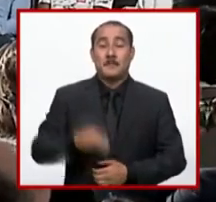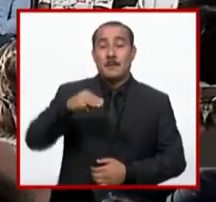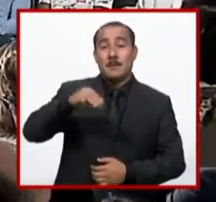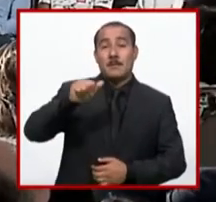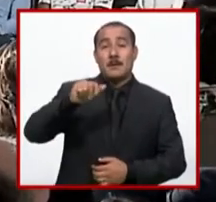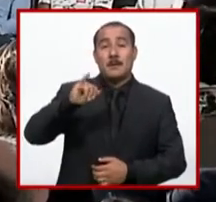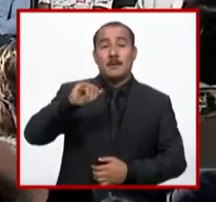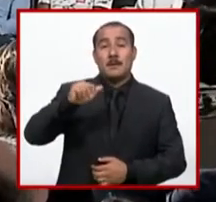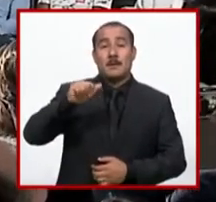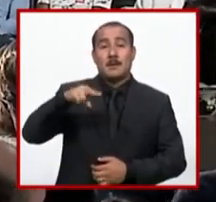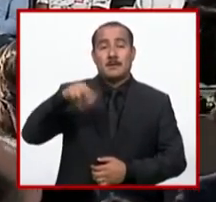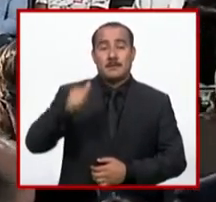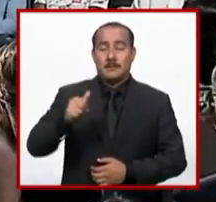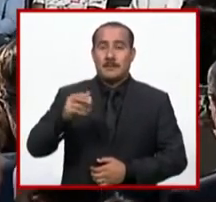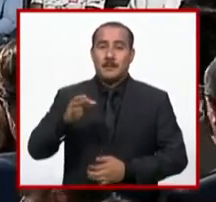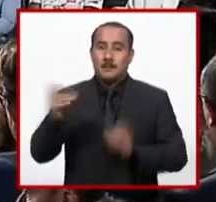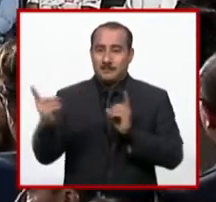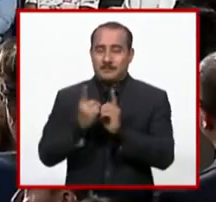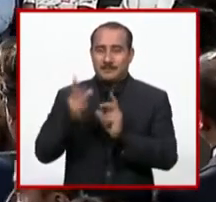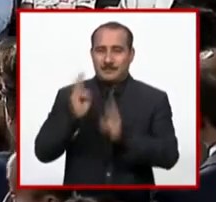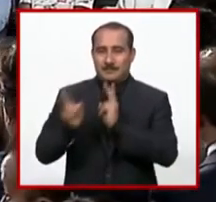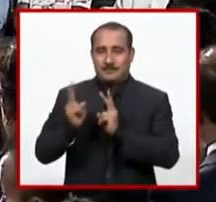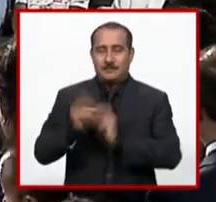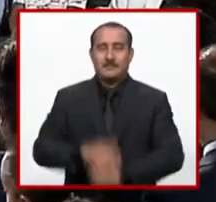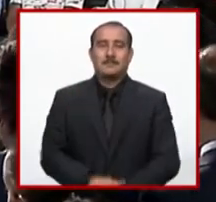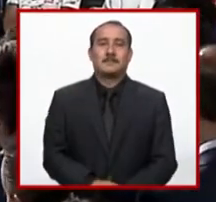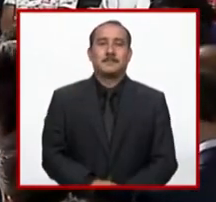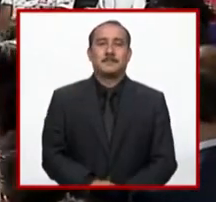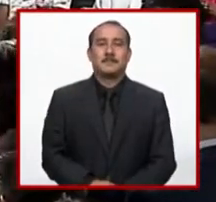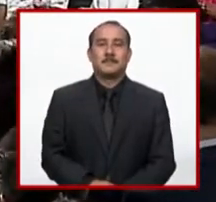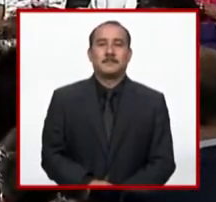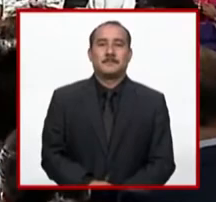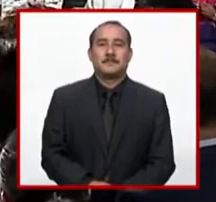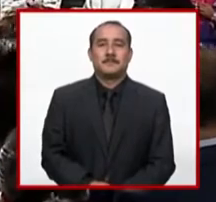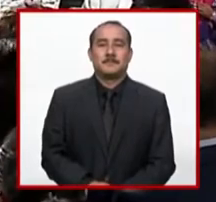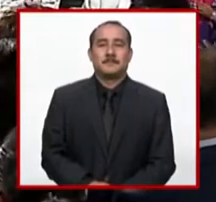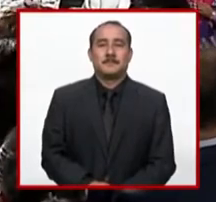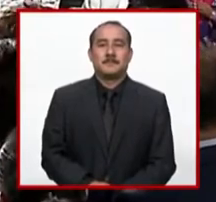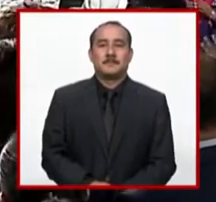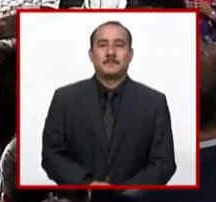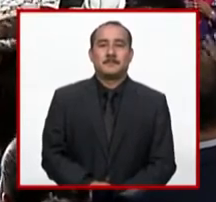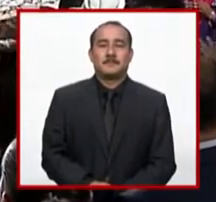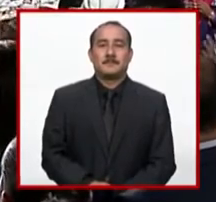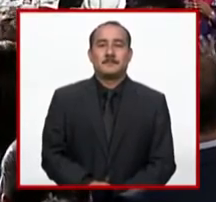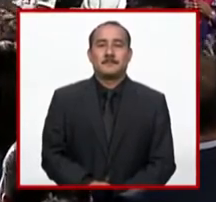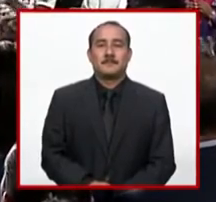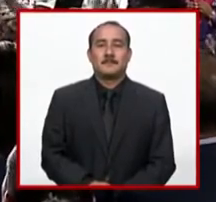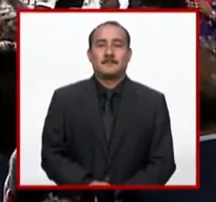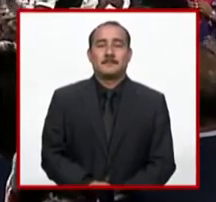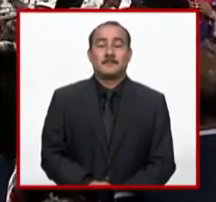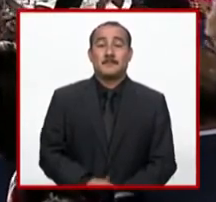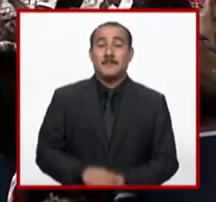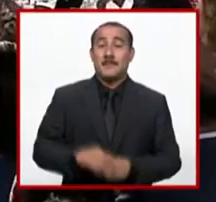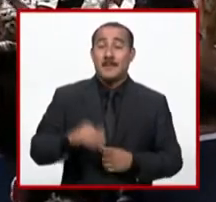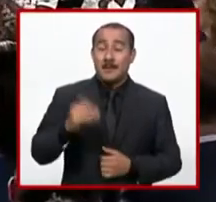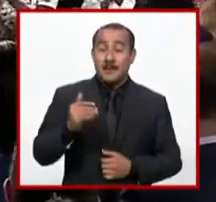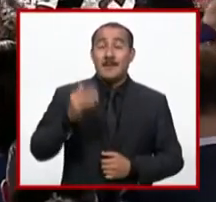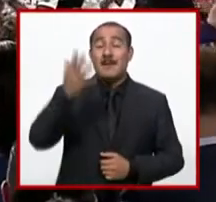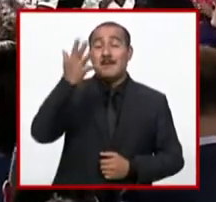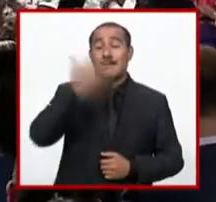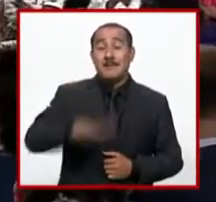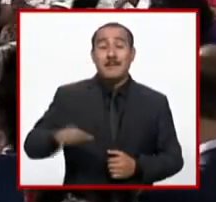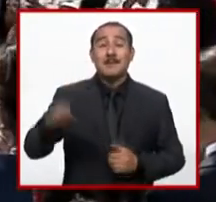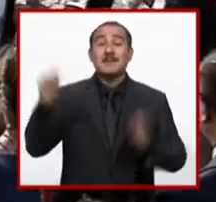Mariana pueda platicarnos. Vente, Mariana. Vamos a compartir más de 10 mil contenedores